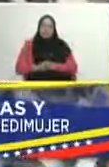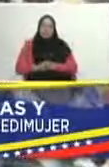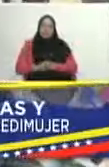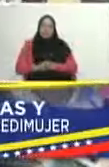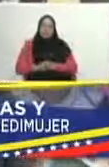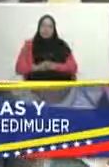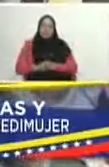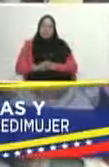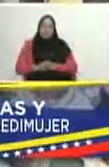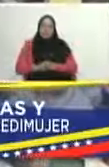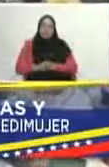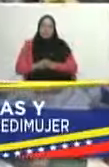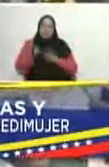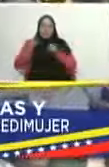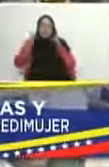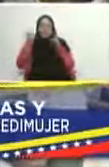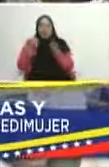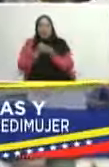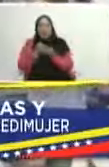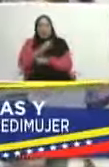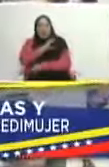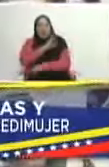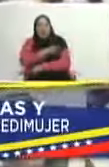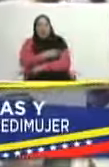Me impresiona ver la energía